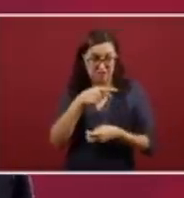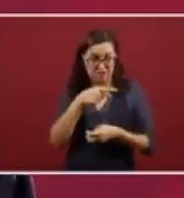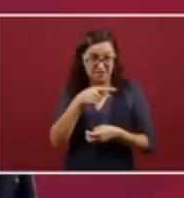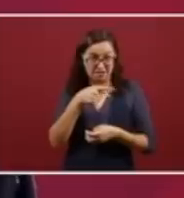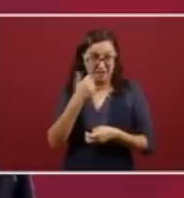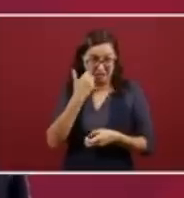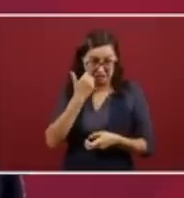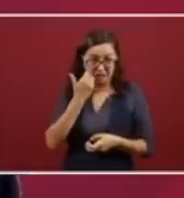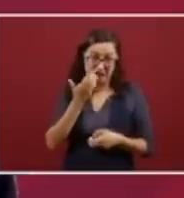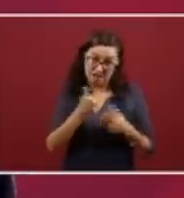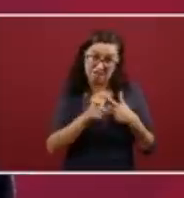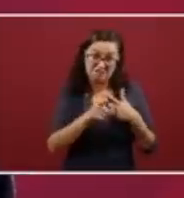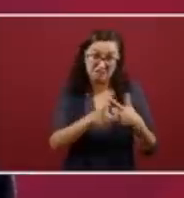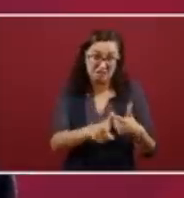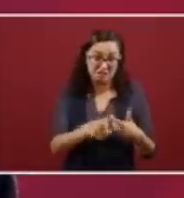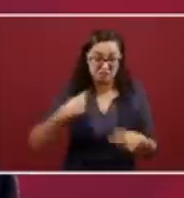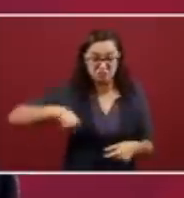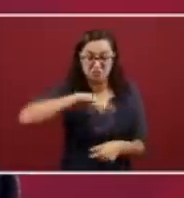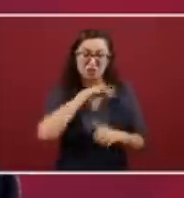dijimos no